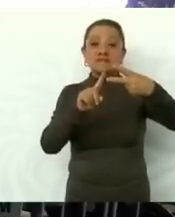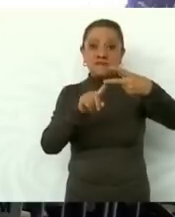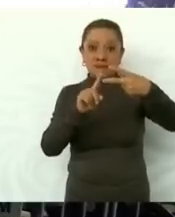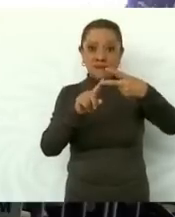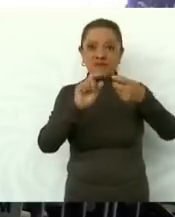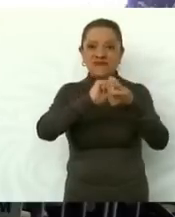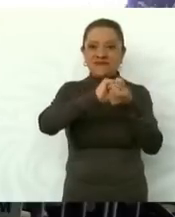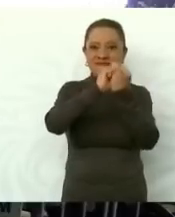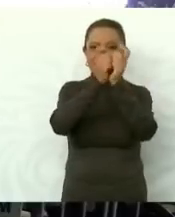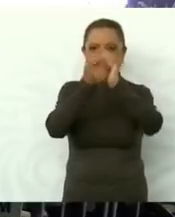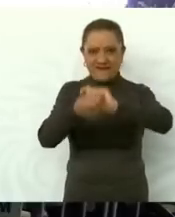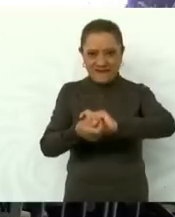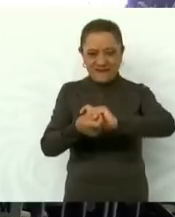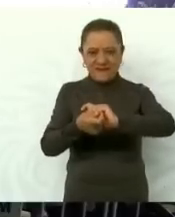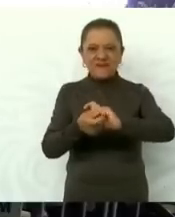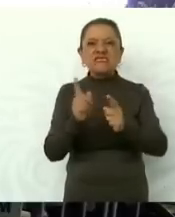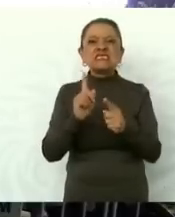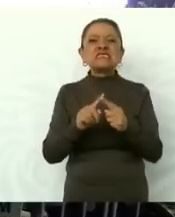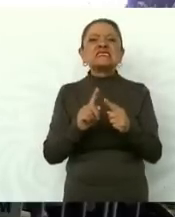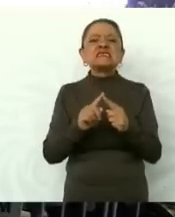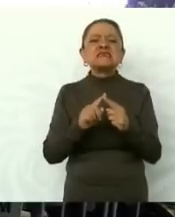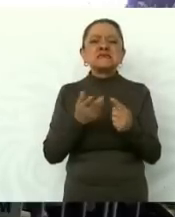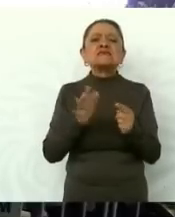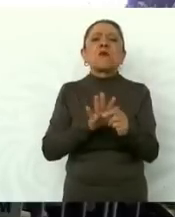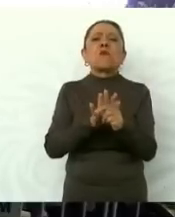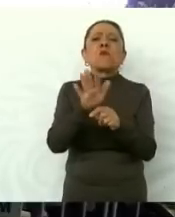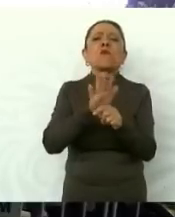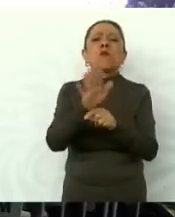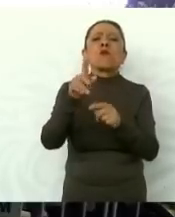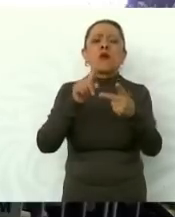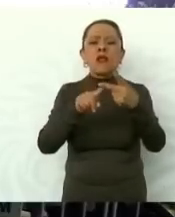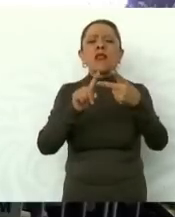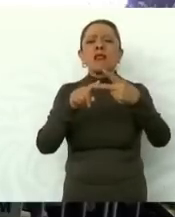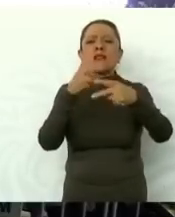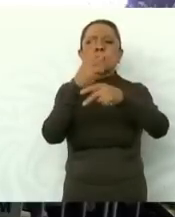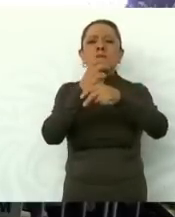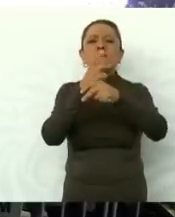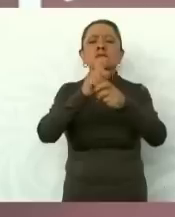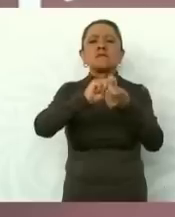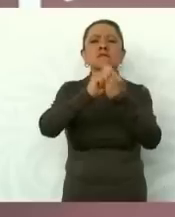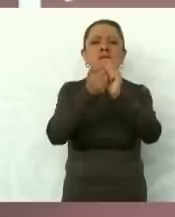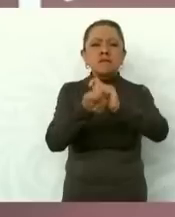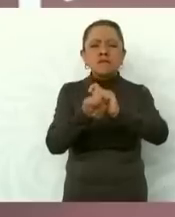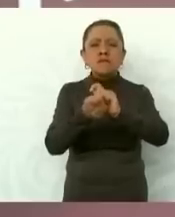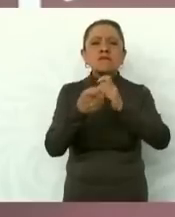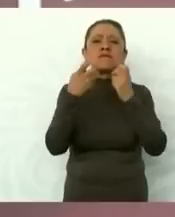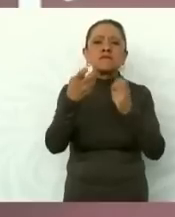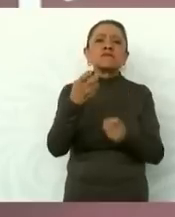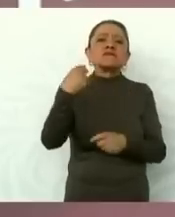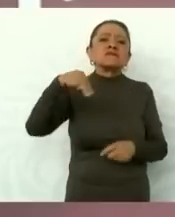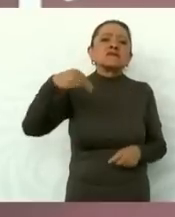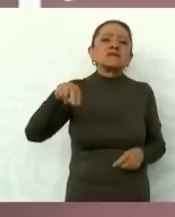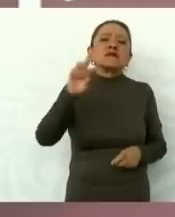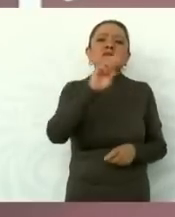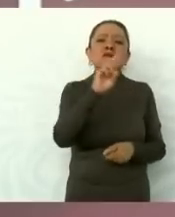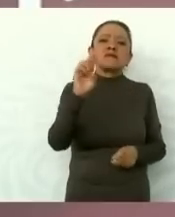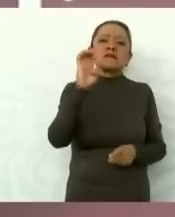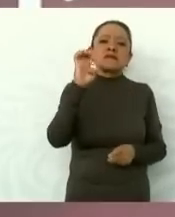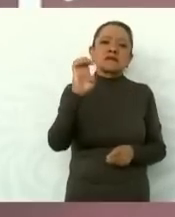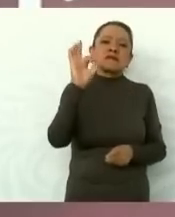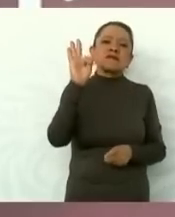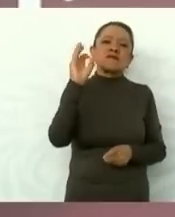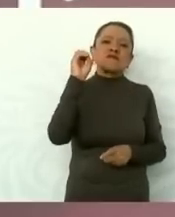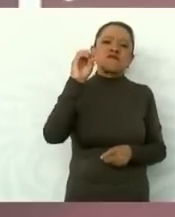segunda? ¿Cuál es la segunda transformación? La reforma se llama. Las leyes y